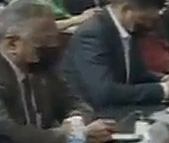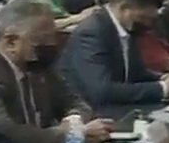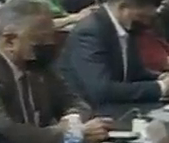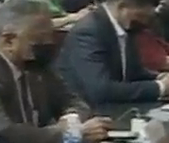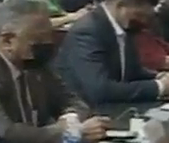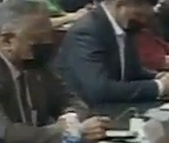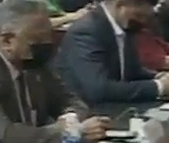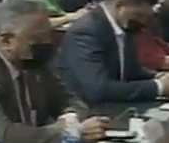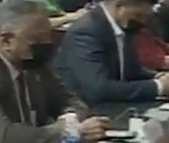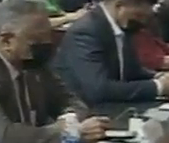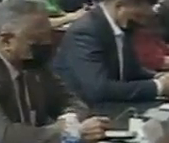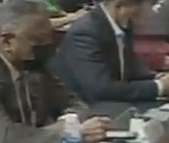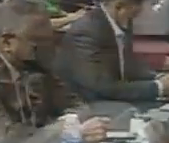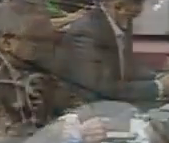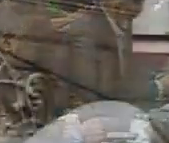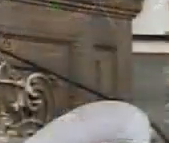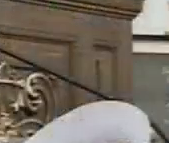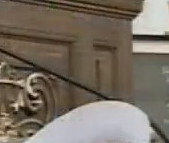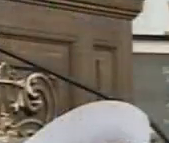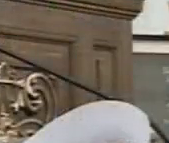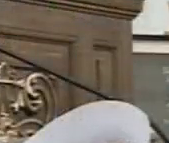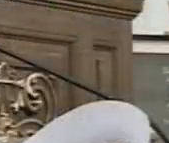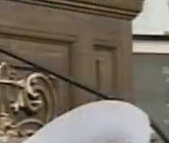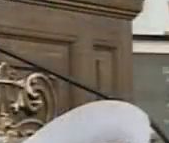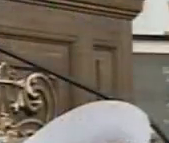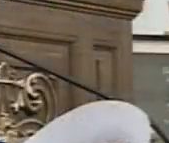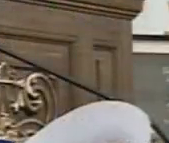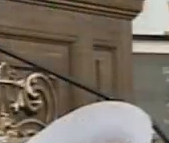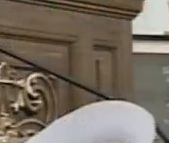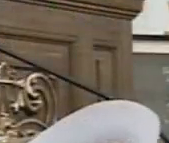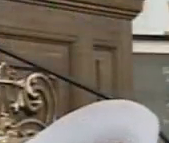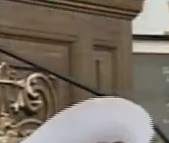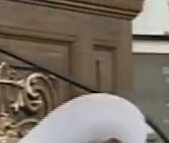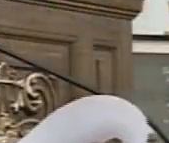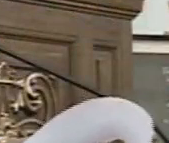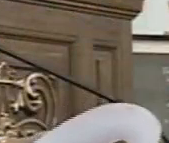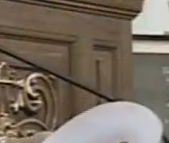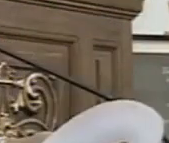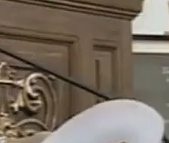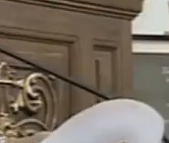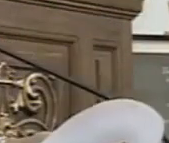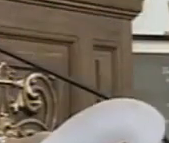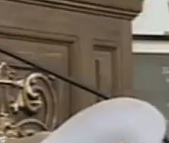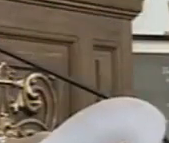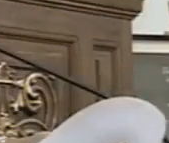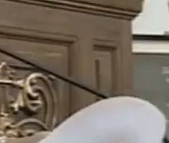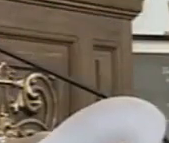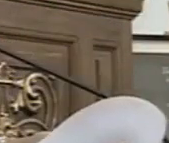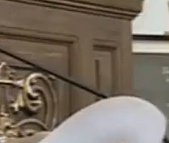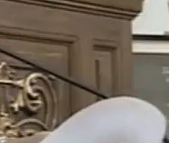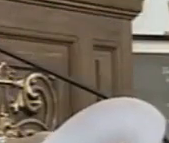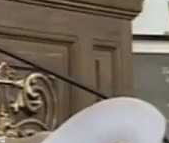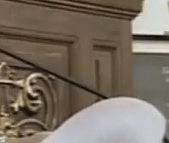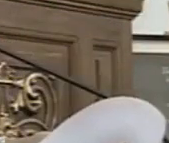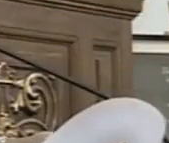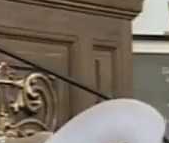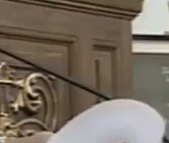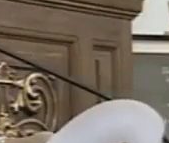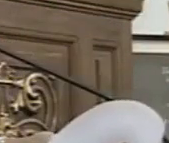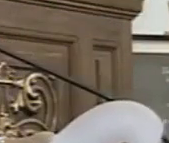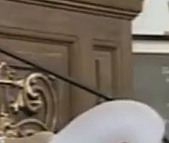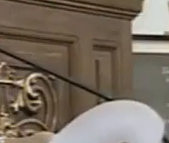Naciones Unidas para la Educación, la Ciencia y la Cultura, UNESCO, de conformidad con lo previsto en los artículos